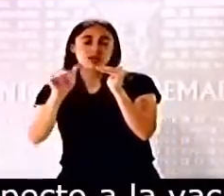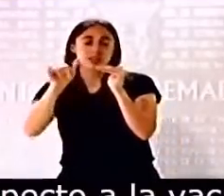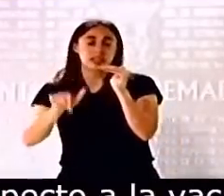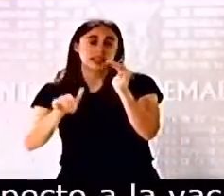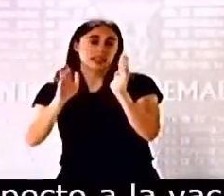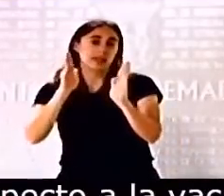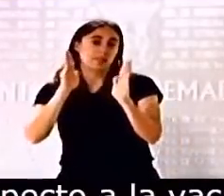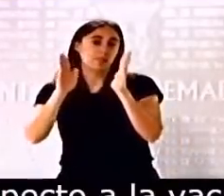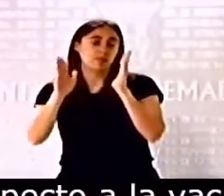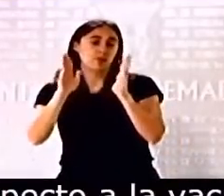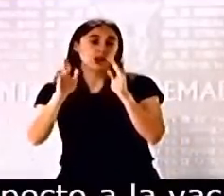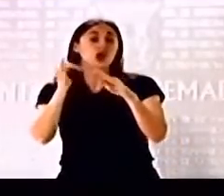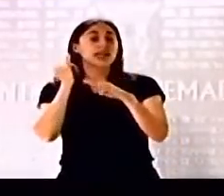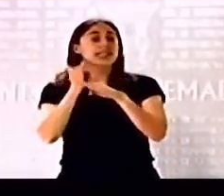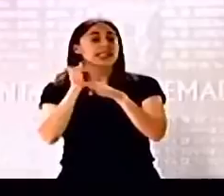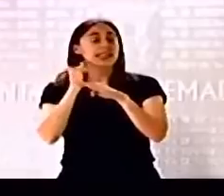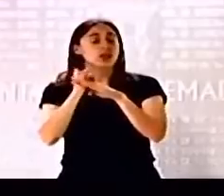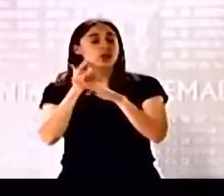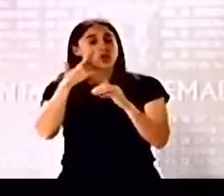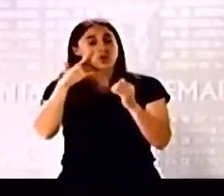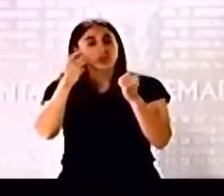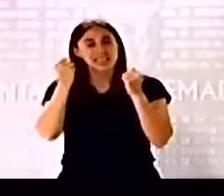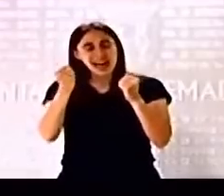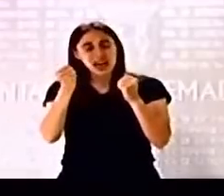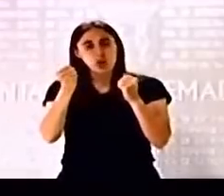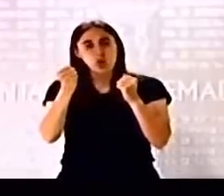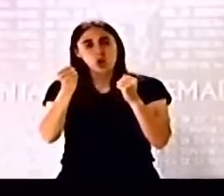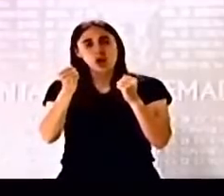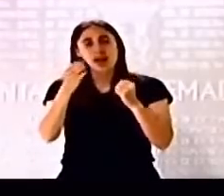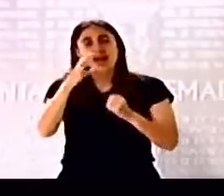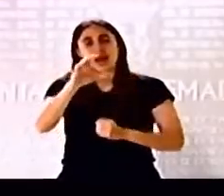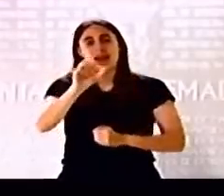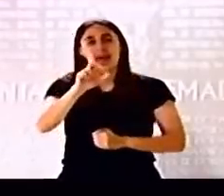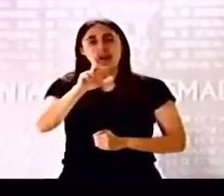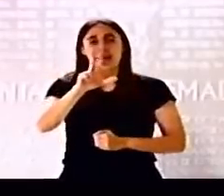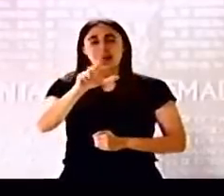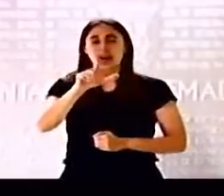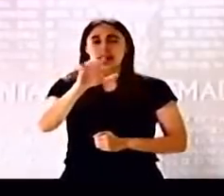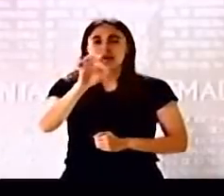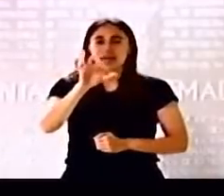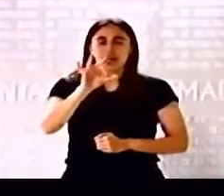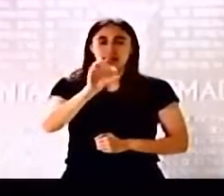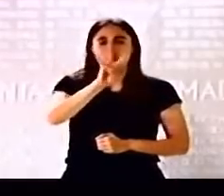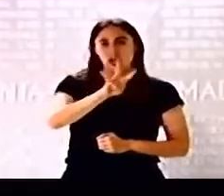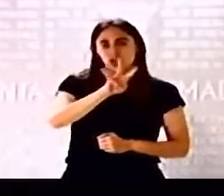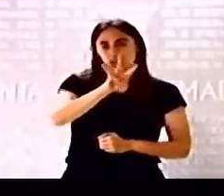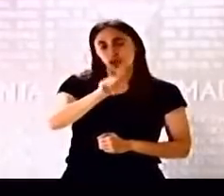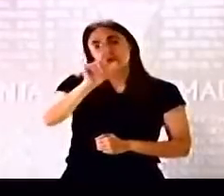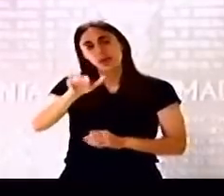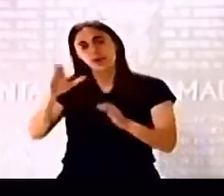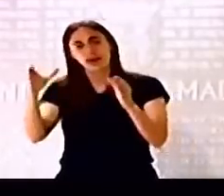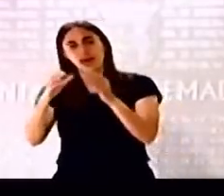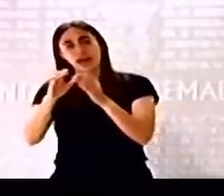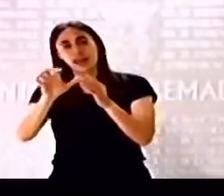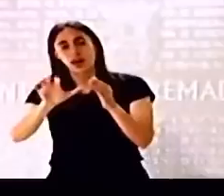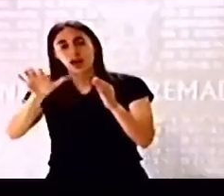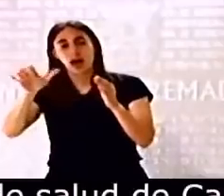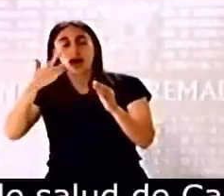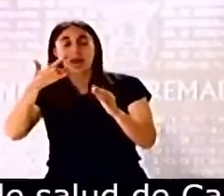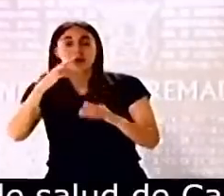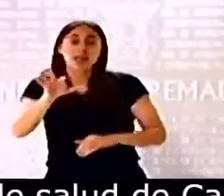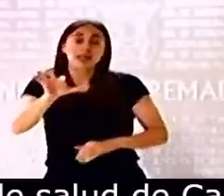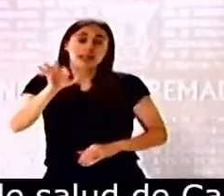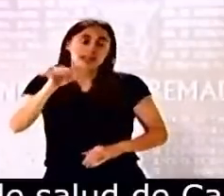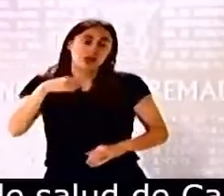encuentra trabajando el Instituto de Salud Carlos III, la Agencia Europea del Medicamento y Productos Sanitarios, para tomar una decisión que yo